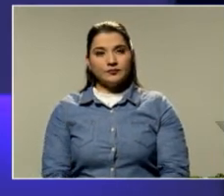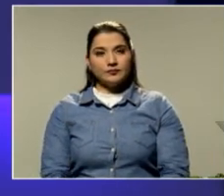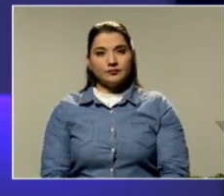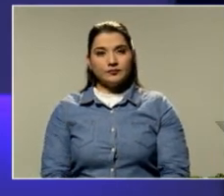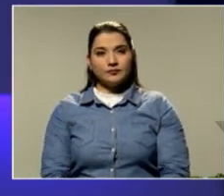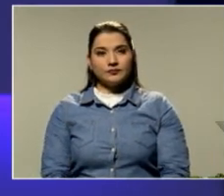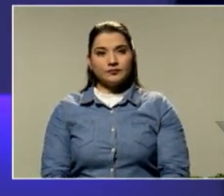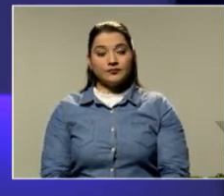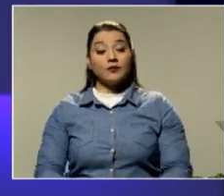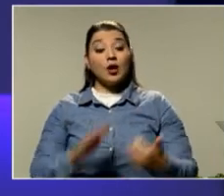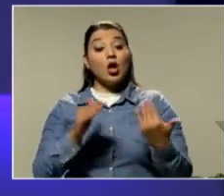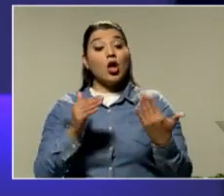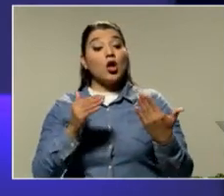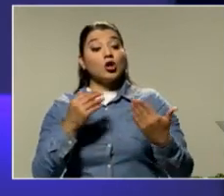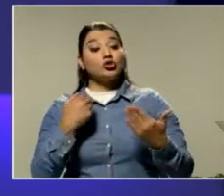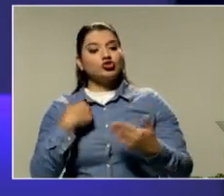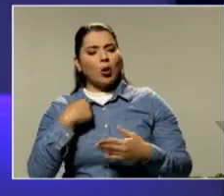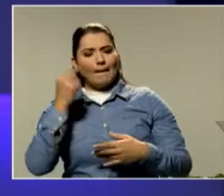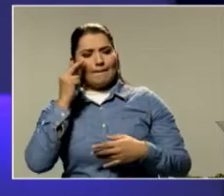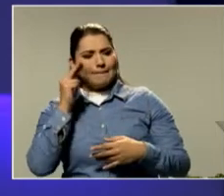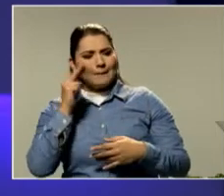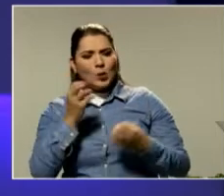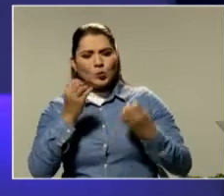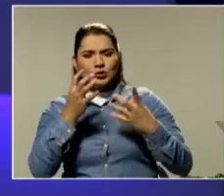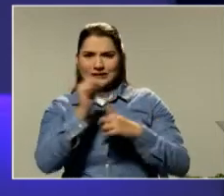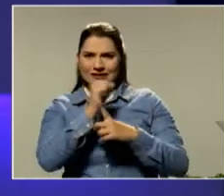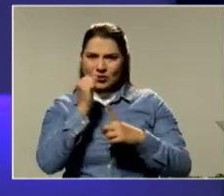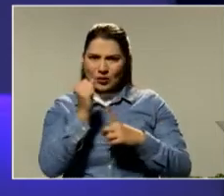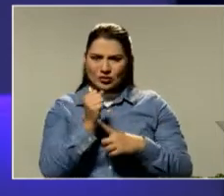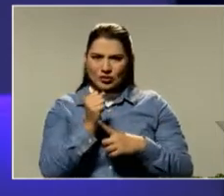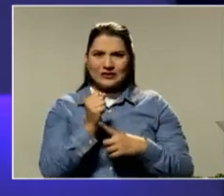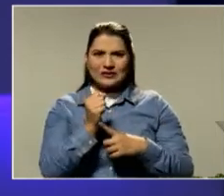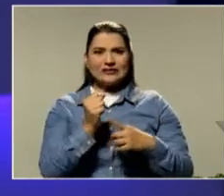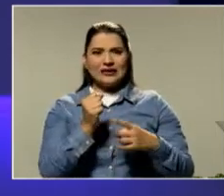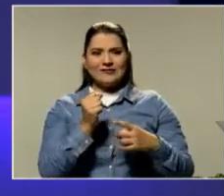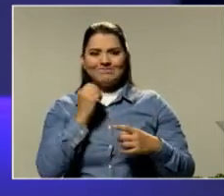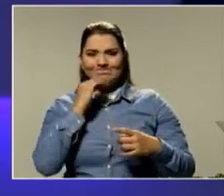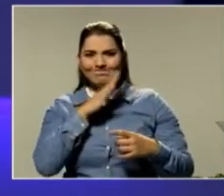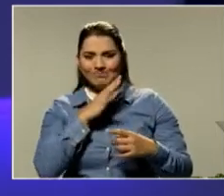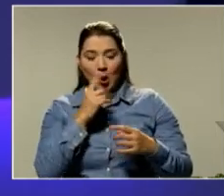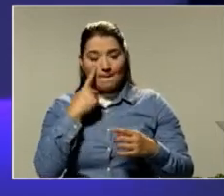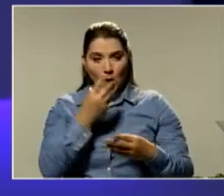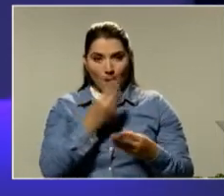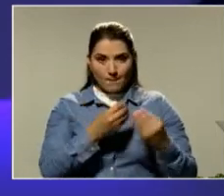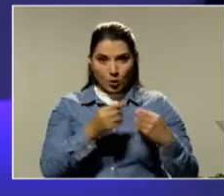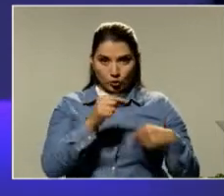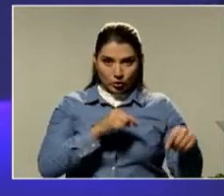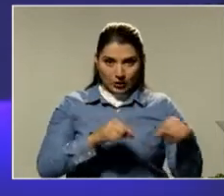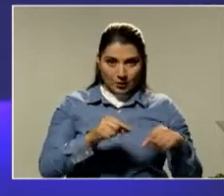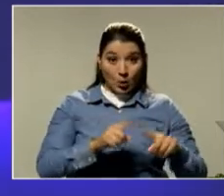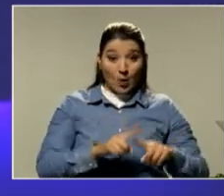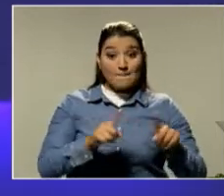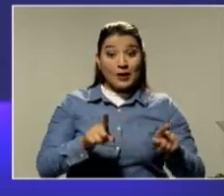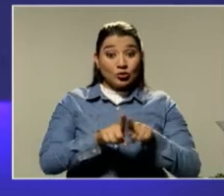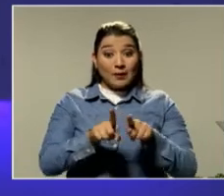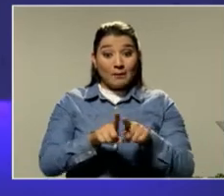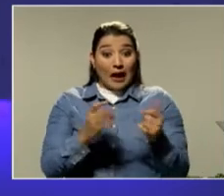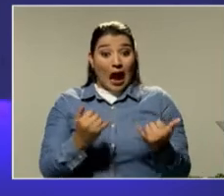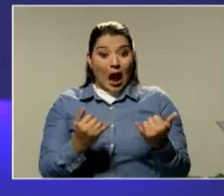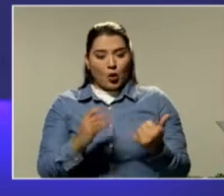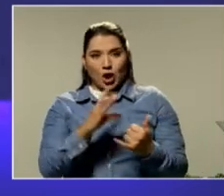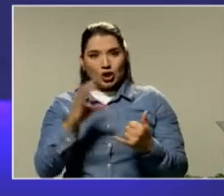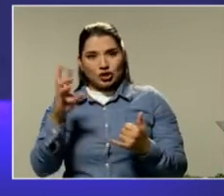todos los casos de contaminación con plaguicidas y a la vez ve la presión por expandir la frontera agrícola. Ahora el Estado de la Nación